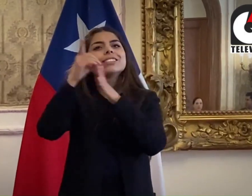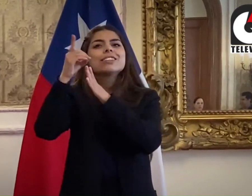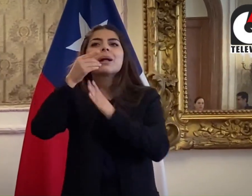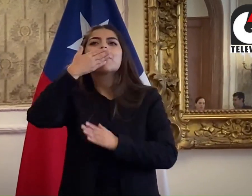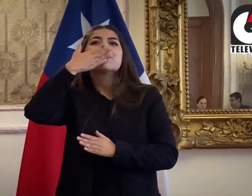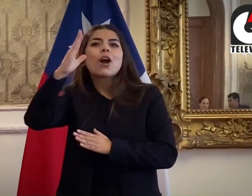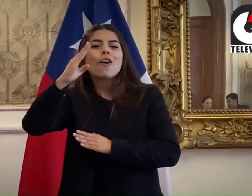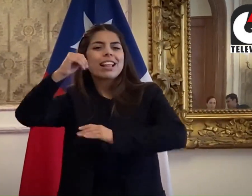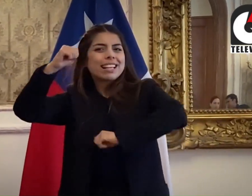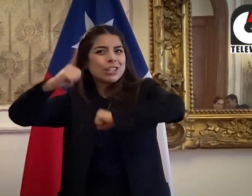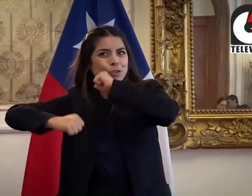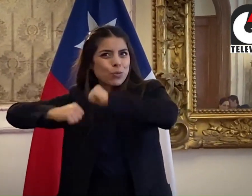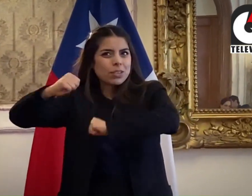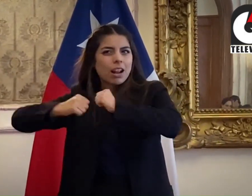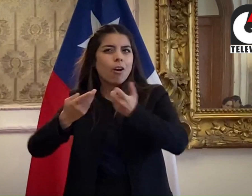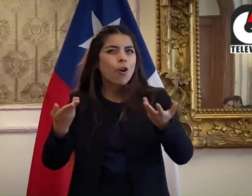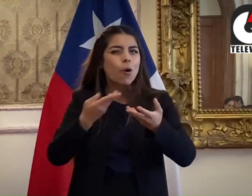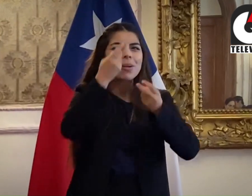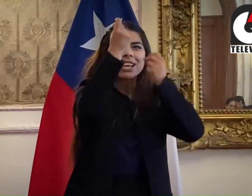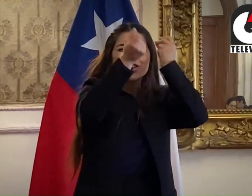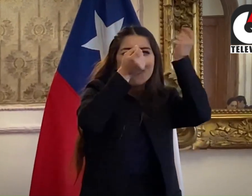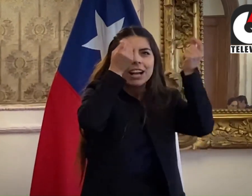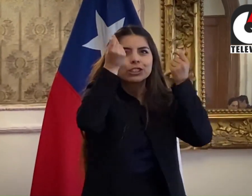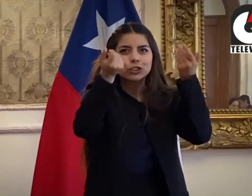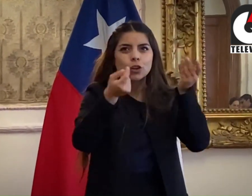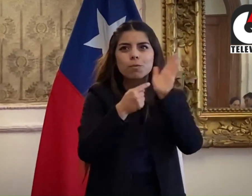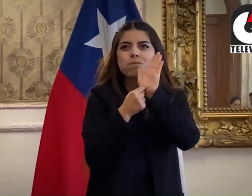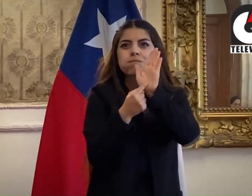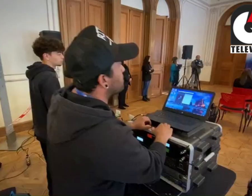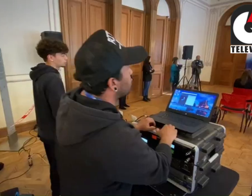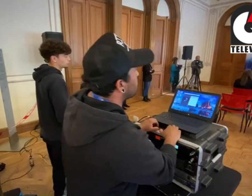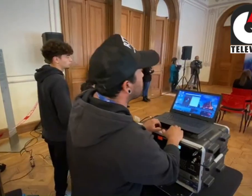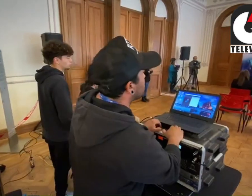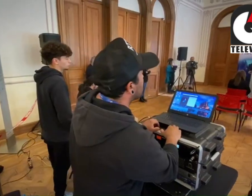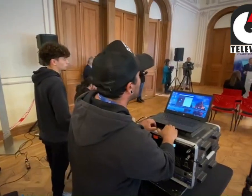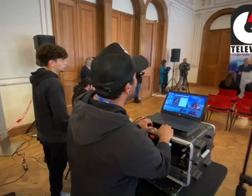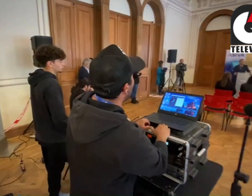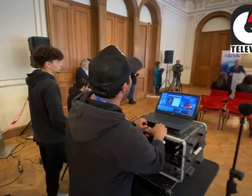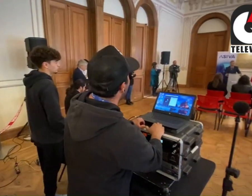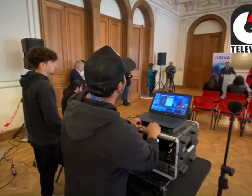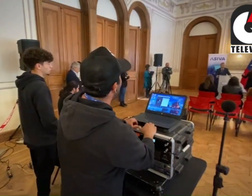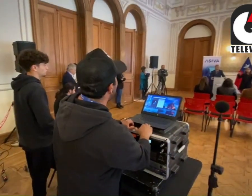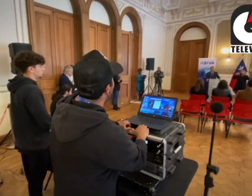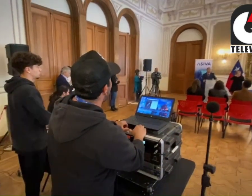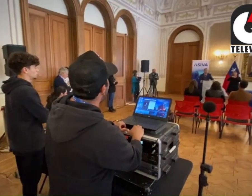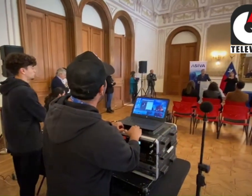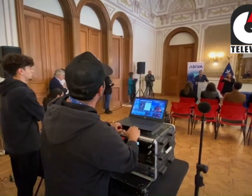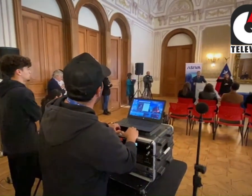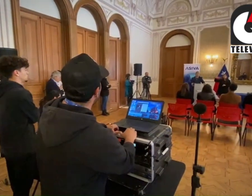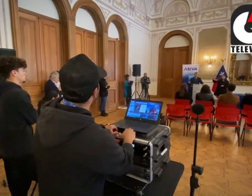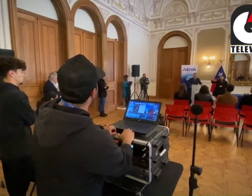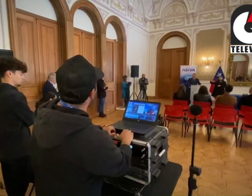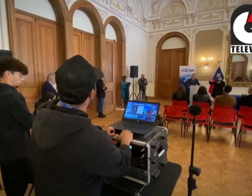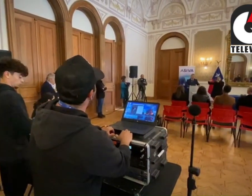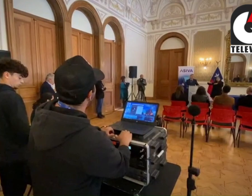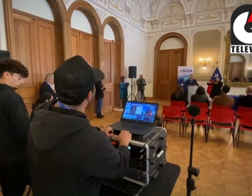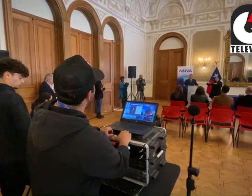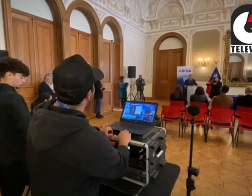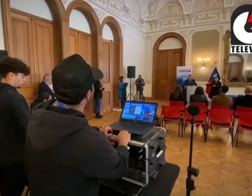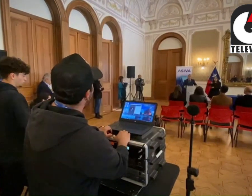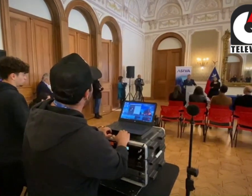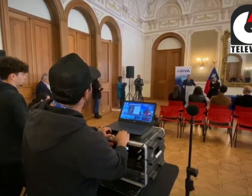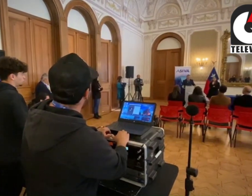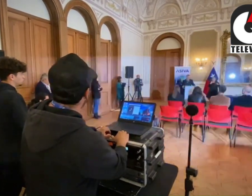completamente felices de seguir apalancando este tipo de relaciones y obviamente estos encuentros Sí bueno este convenio viene a consolidar 70 años de trabajo en